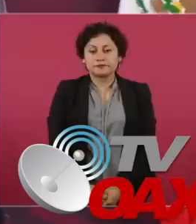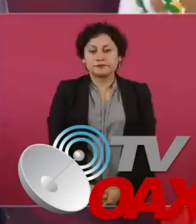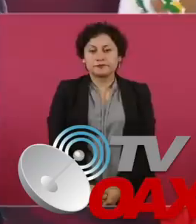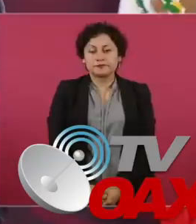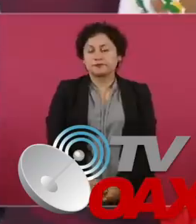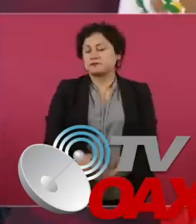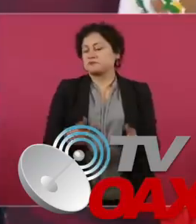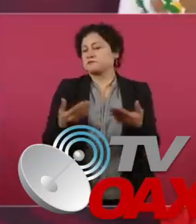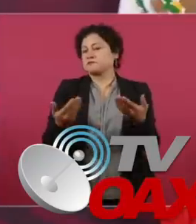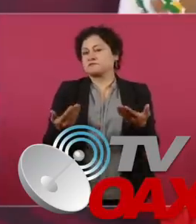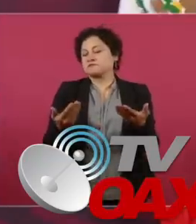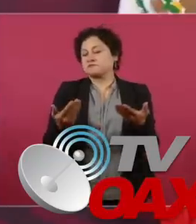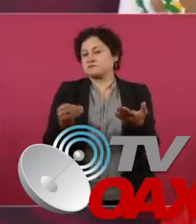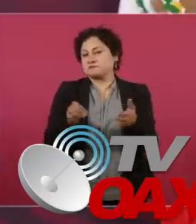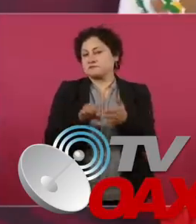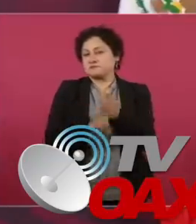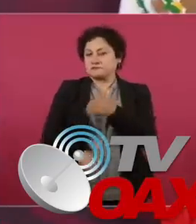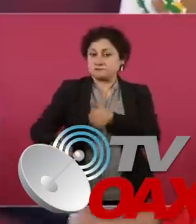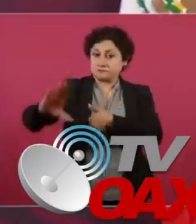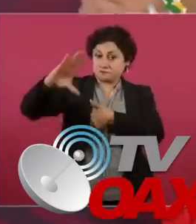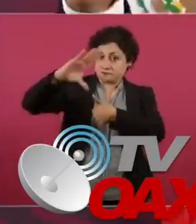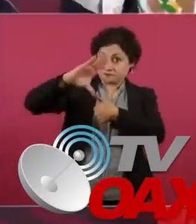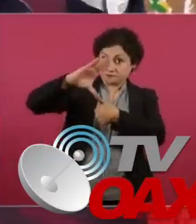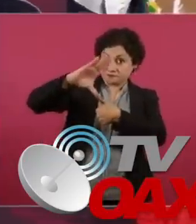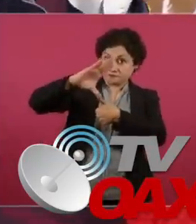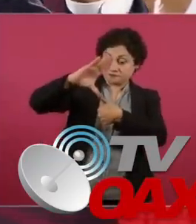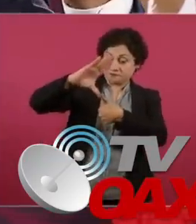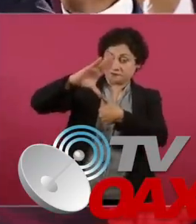América del Norte tenga